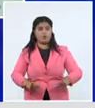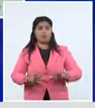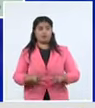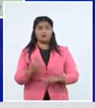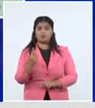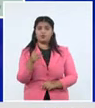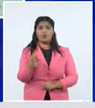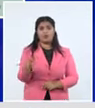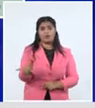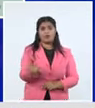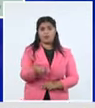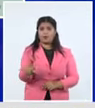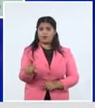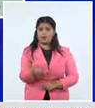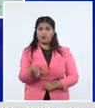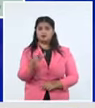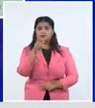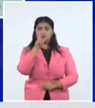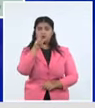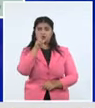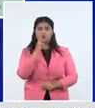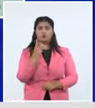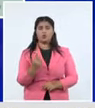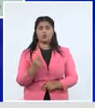el municipio de Ciro Redondo.